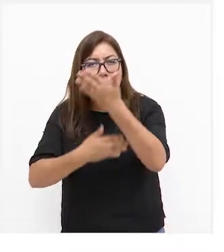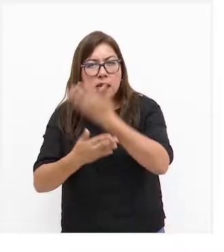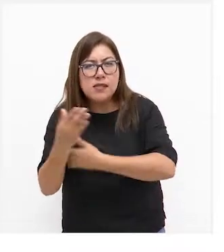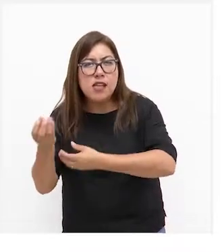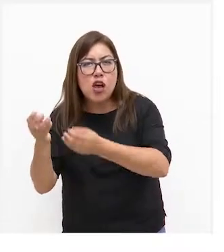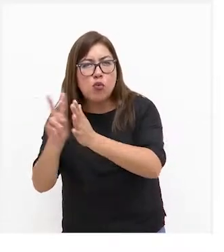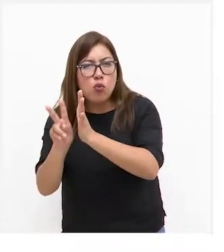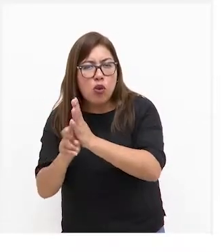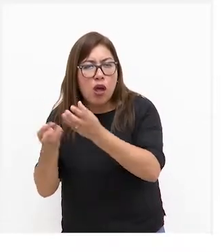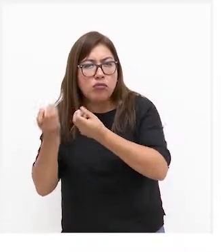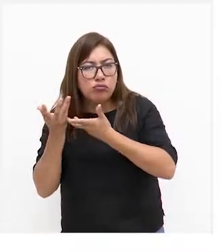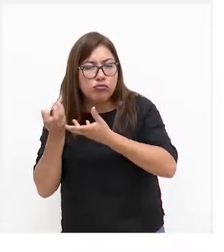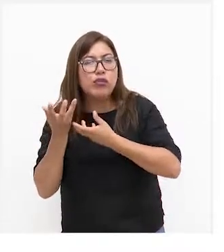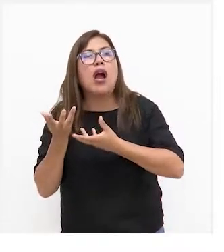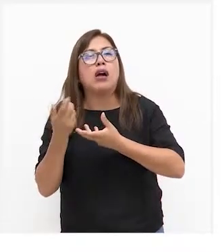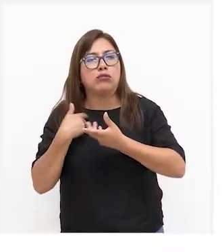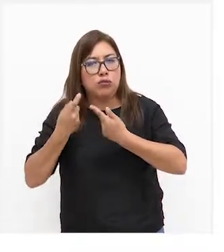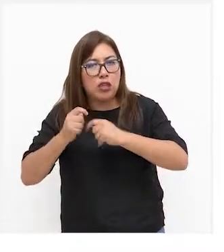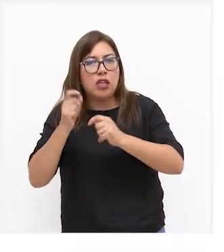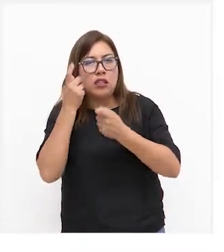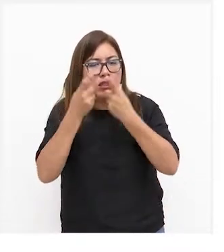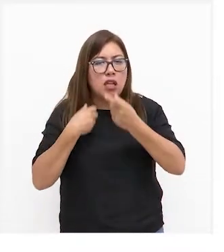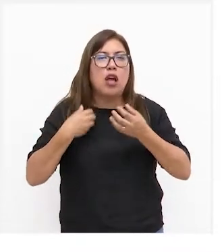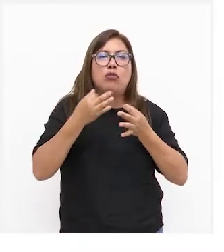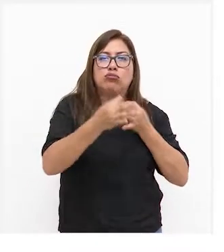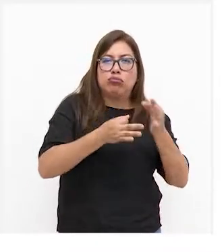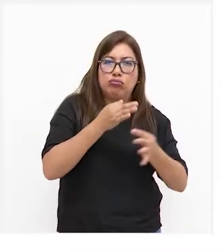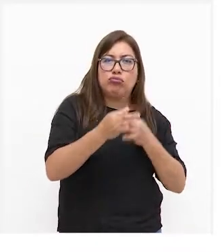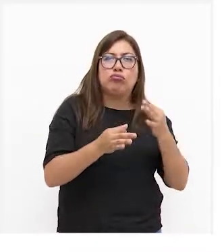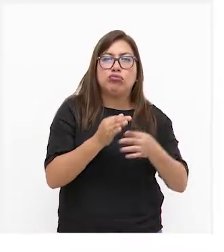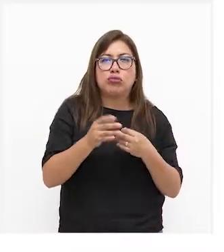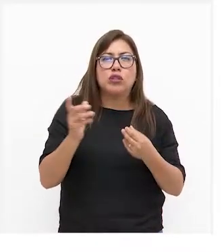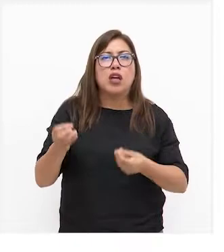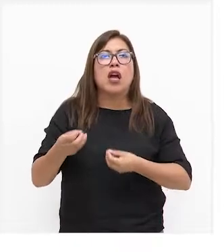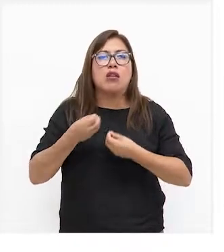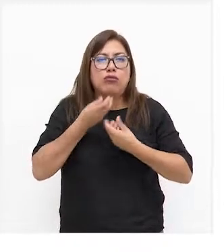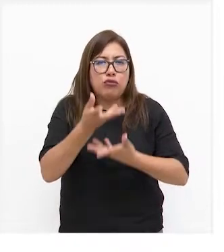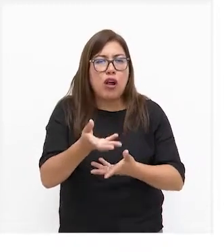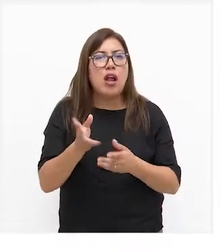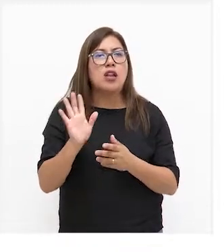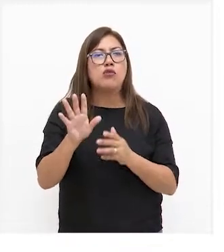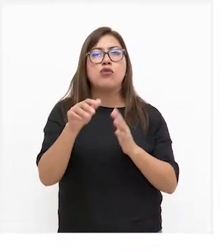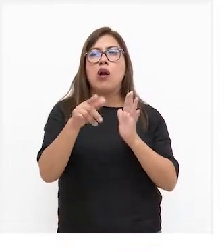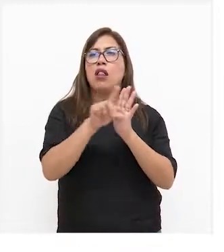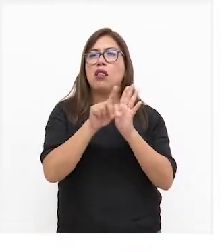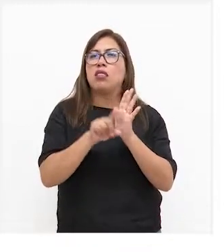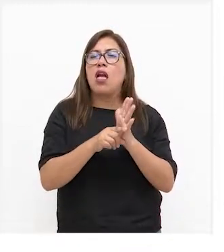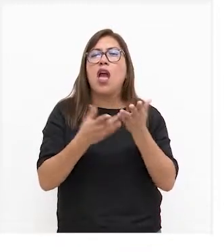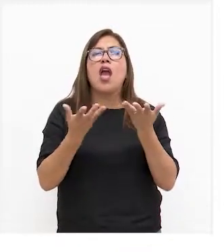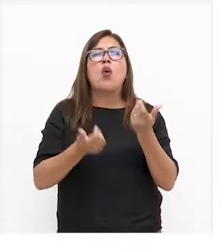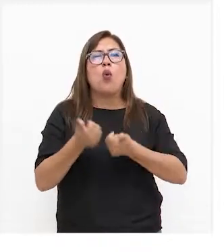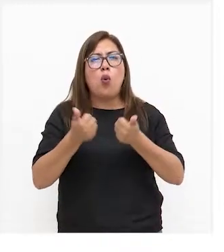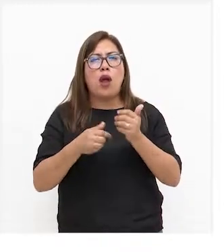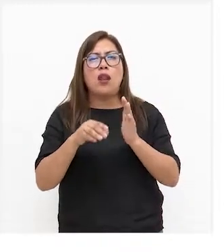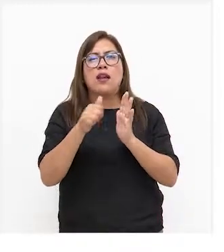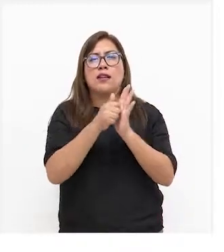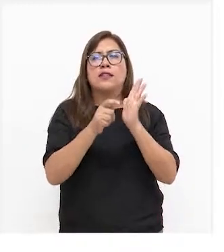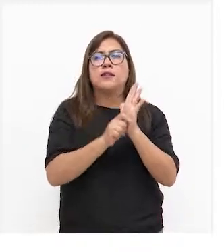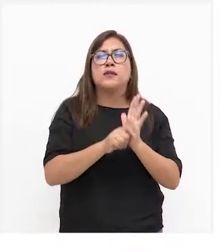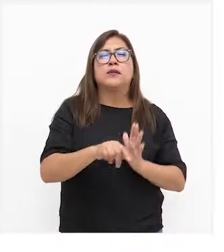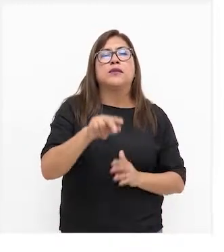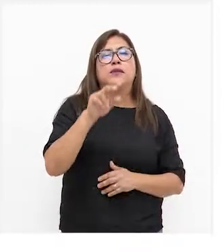persona con discapacidad y manifestarla en la celebración de actos jurídicos. Es por ello que, conforme al